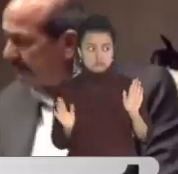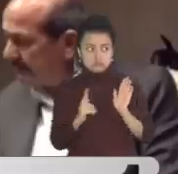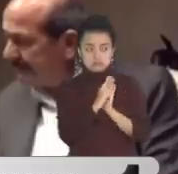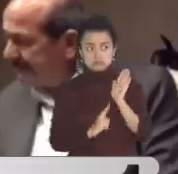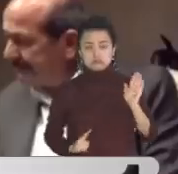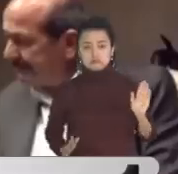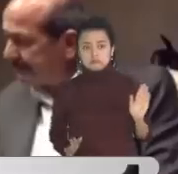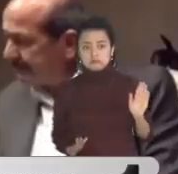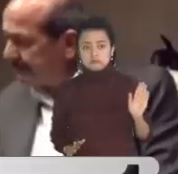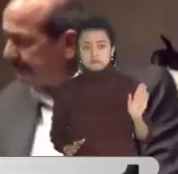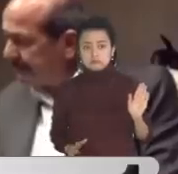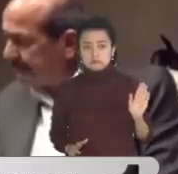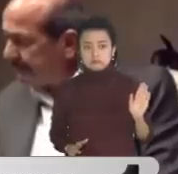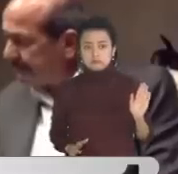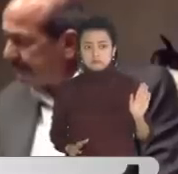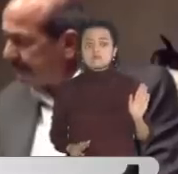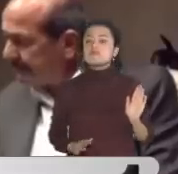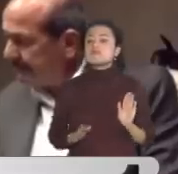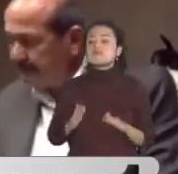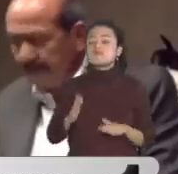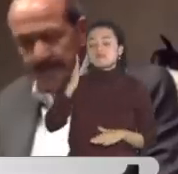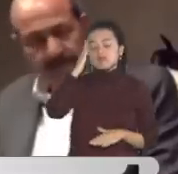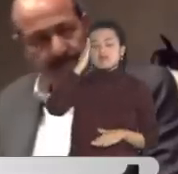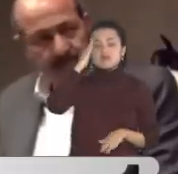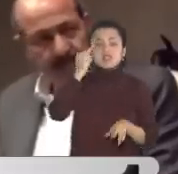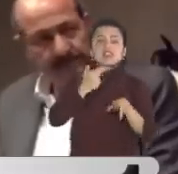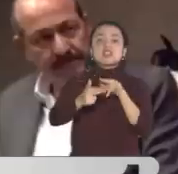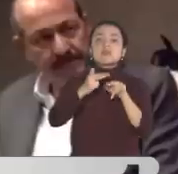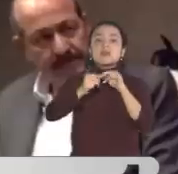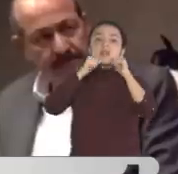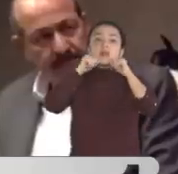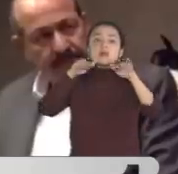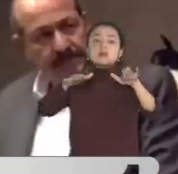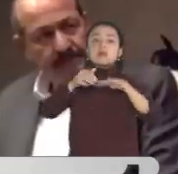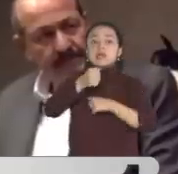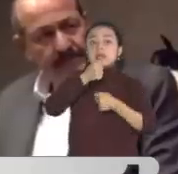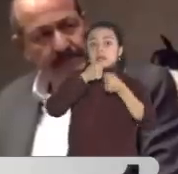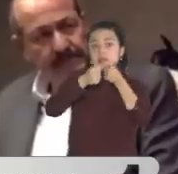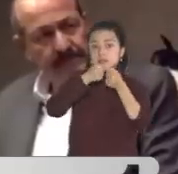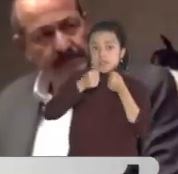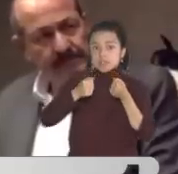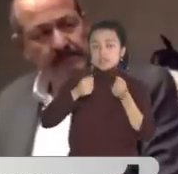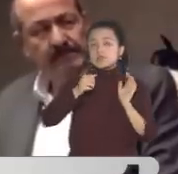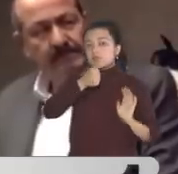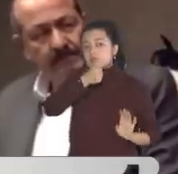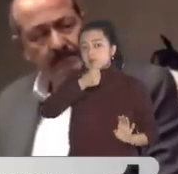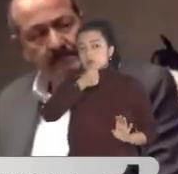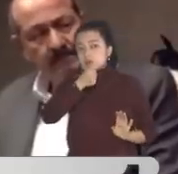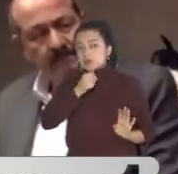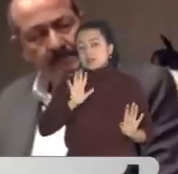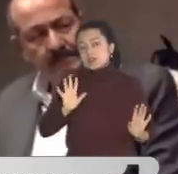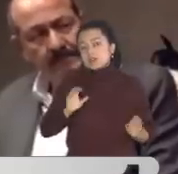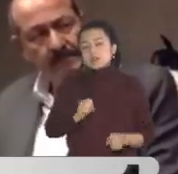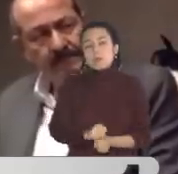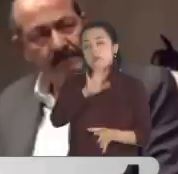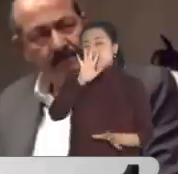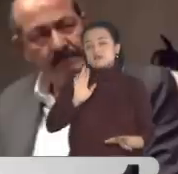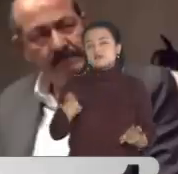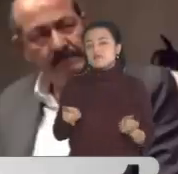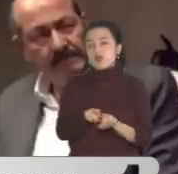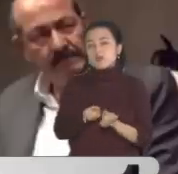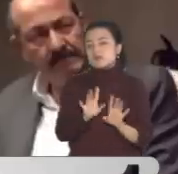Eso lo van a sacar pronto, hay que estallarlo, le decía yo ahora, como cuando tú estallas controladamente un explosivo. La